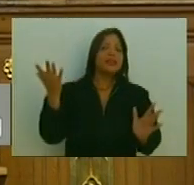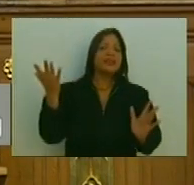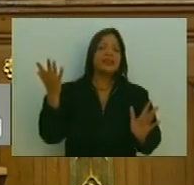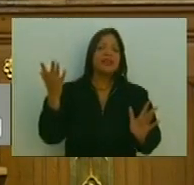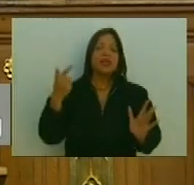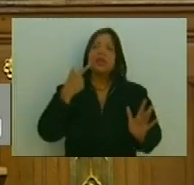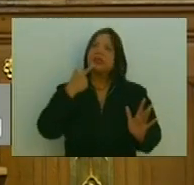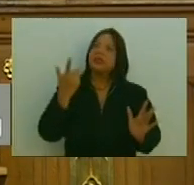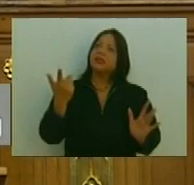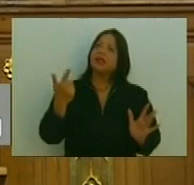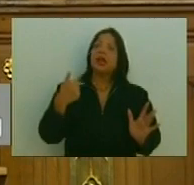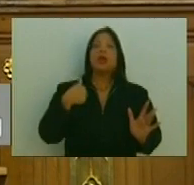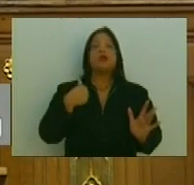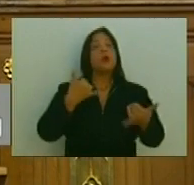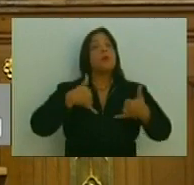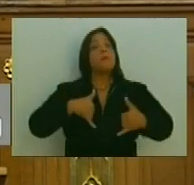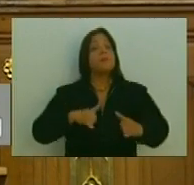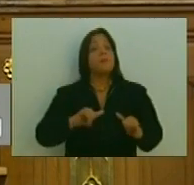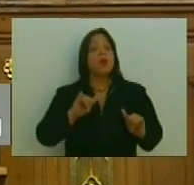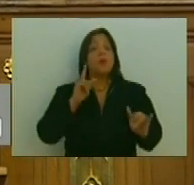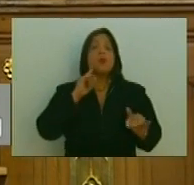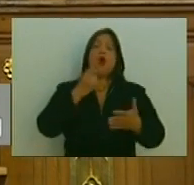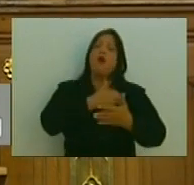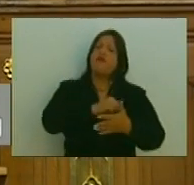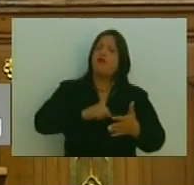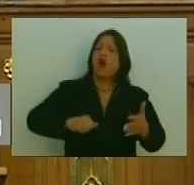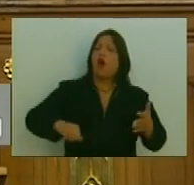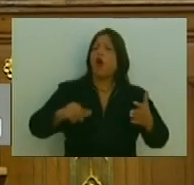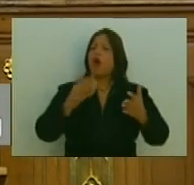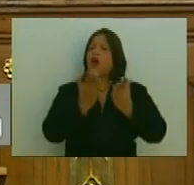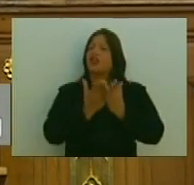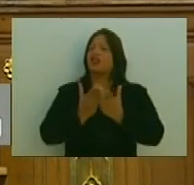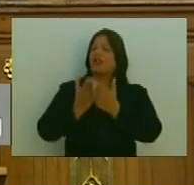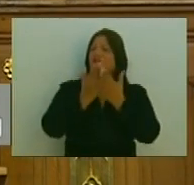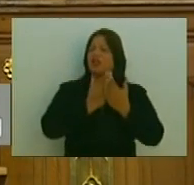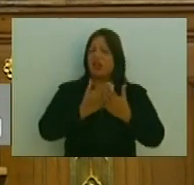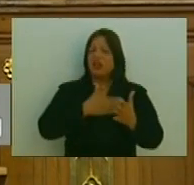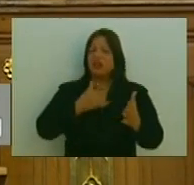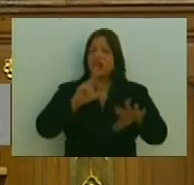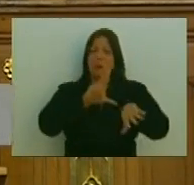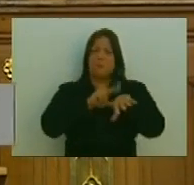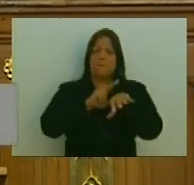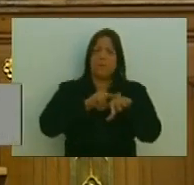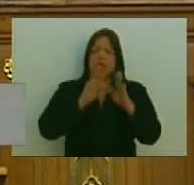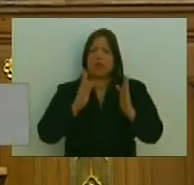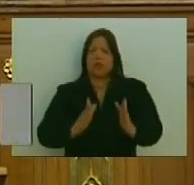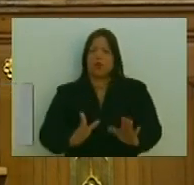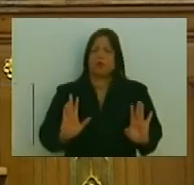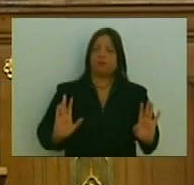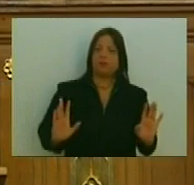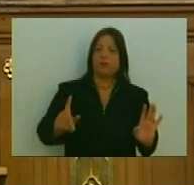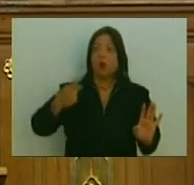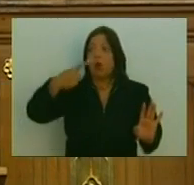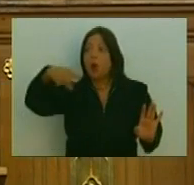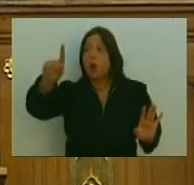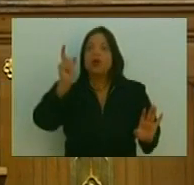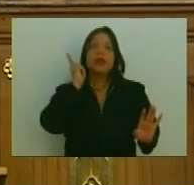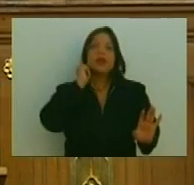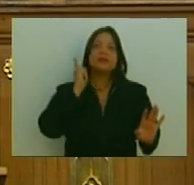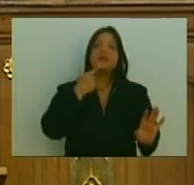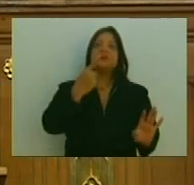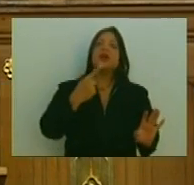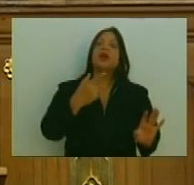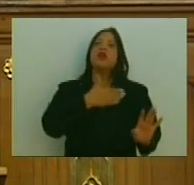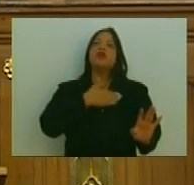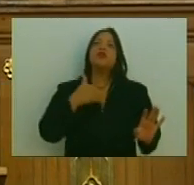ellas decían, cónchale, mi hijo es un poquito flojo en los estudios, pero quisiera que fuese un médico. La otra decía,